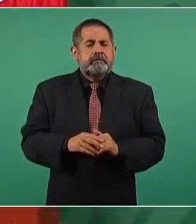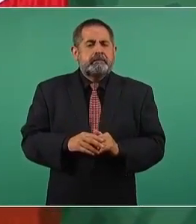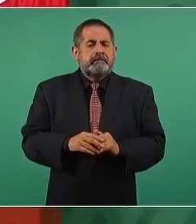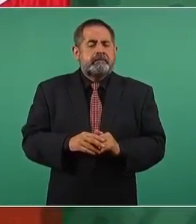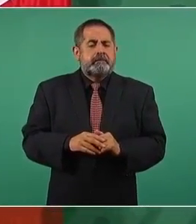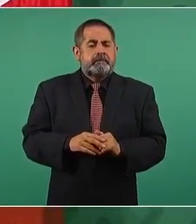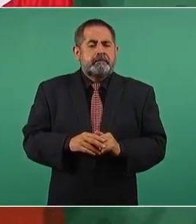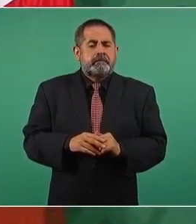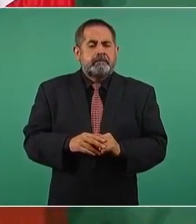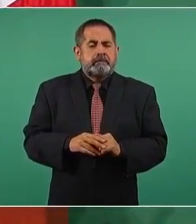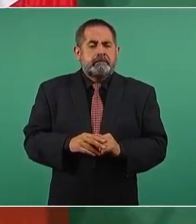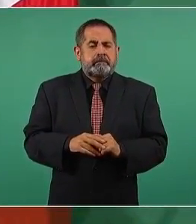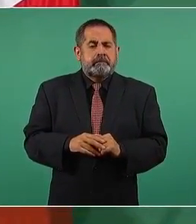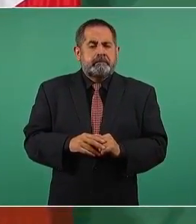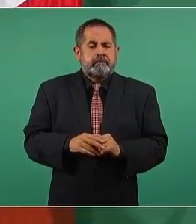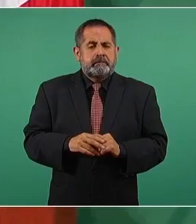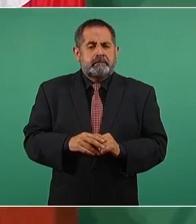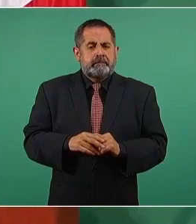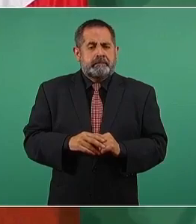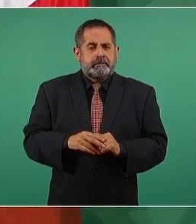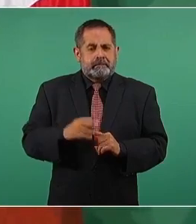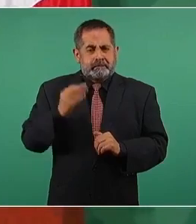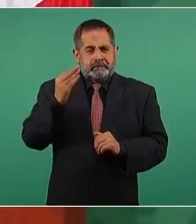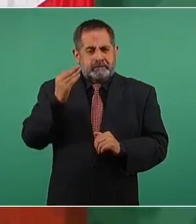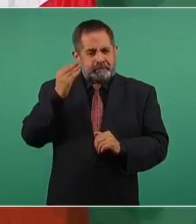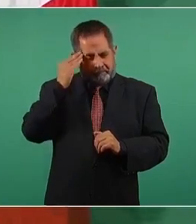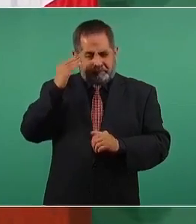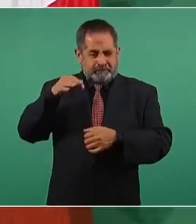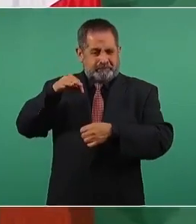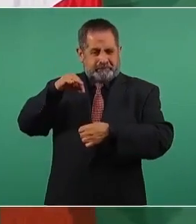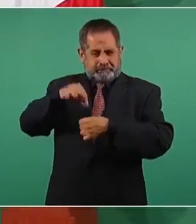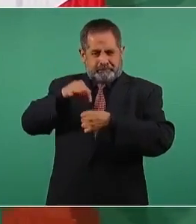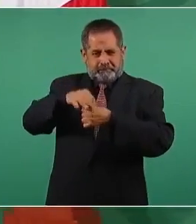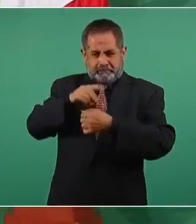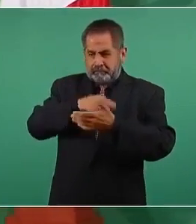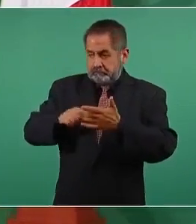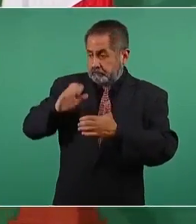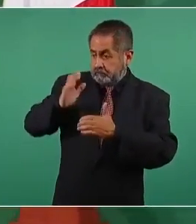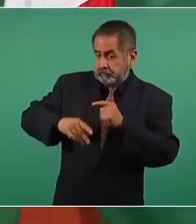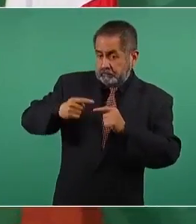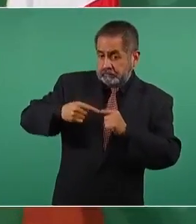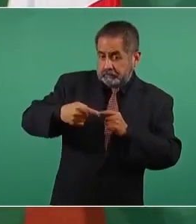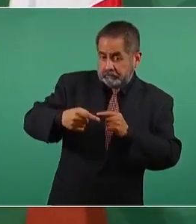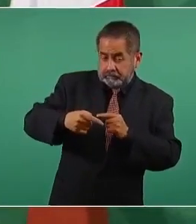la etapa postelectoral y ya